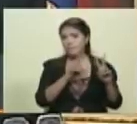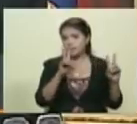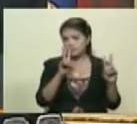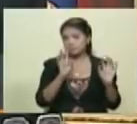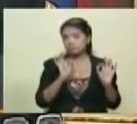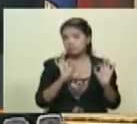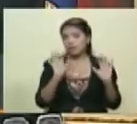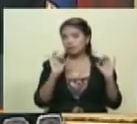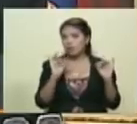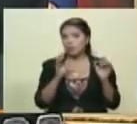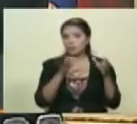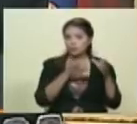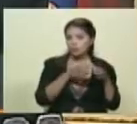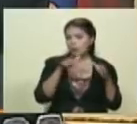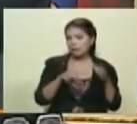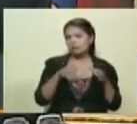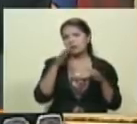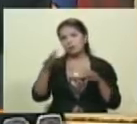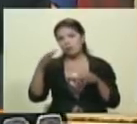hemos reunido aquí en La Habana